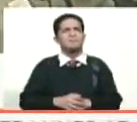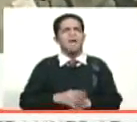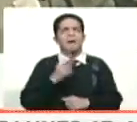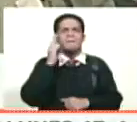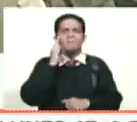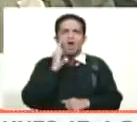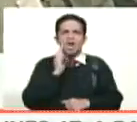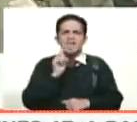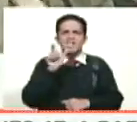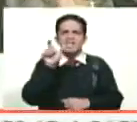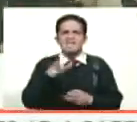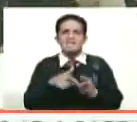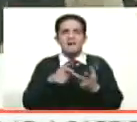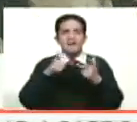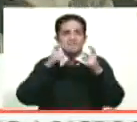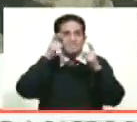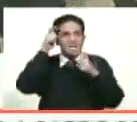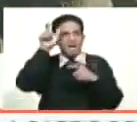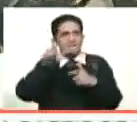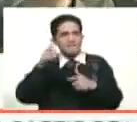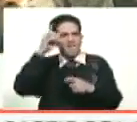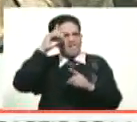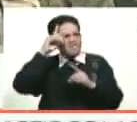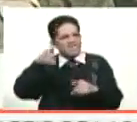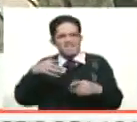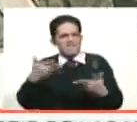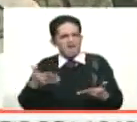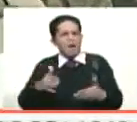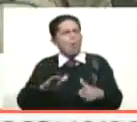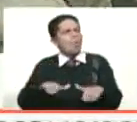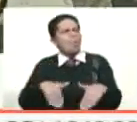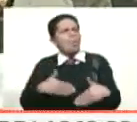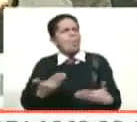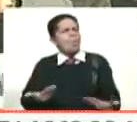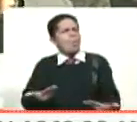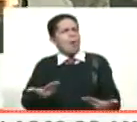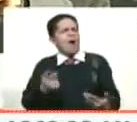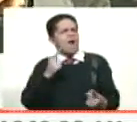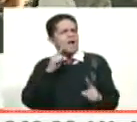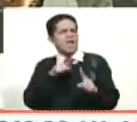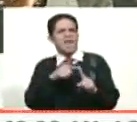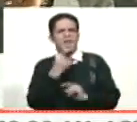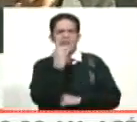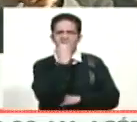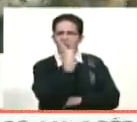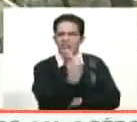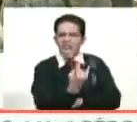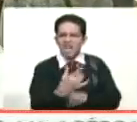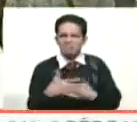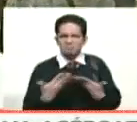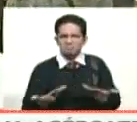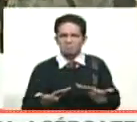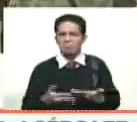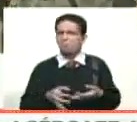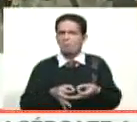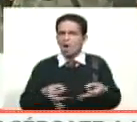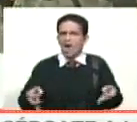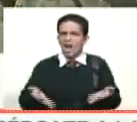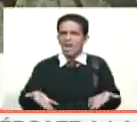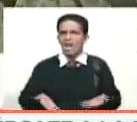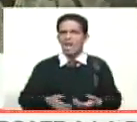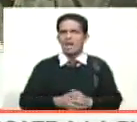Bolívar, Chávez, la dignidad de un pueblo, ¿cuál es la causa material? ¿Cuál es la causa moral?